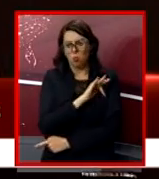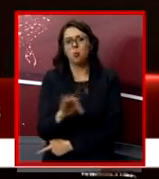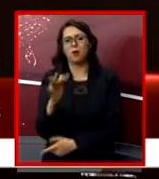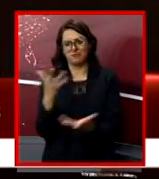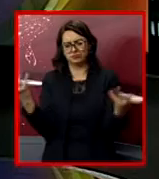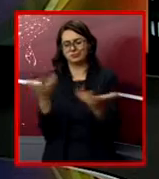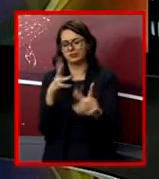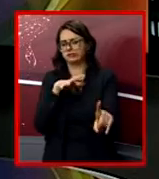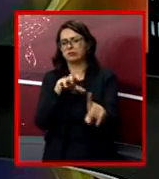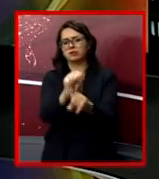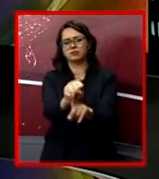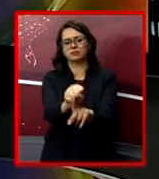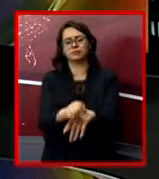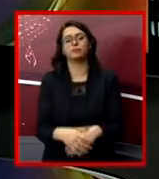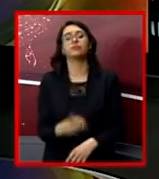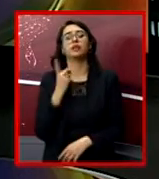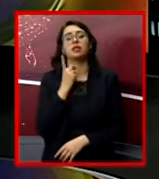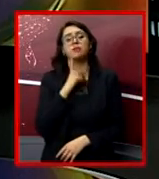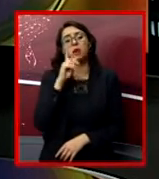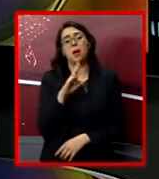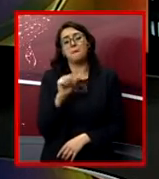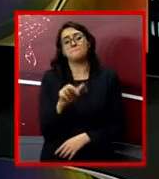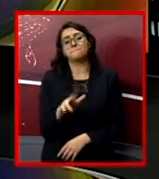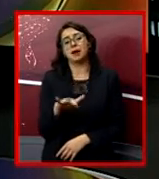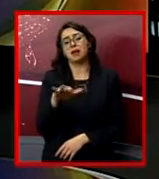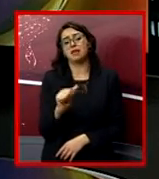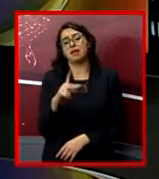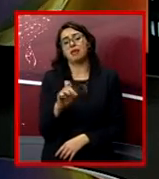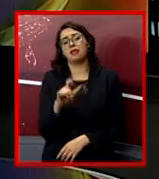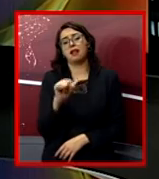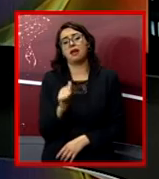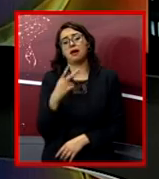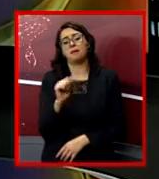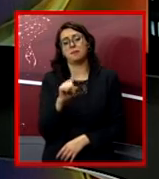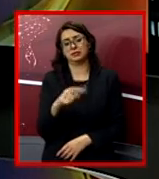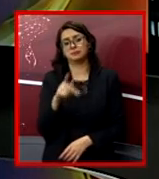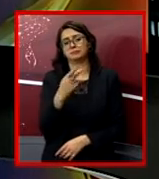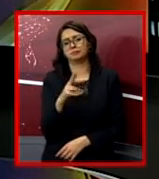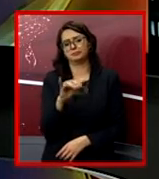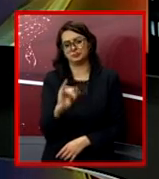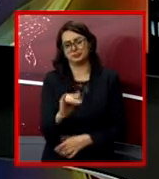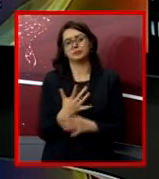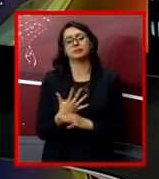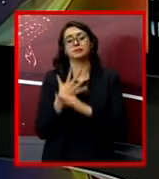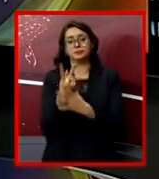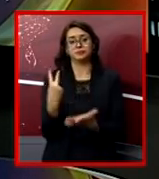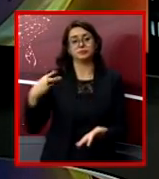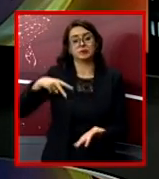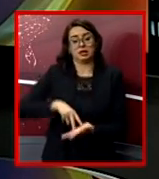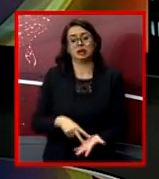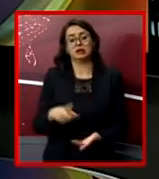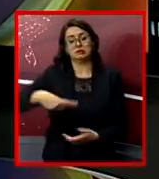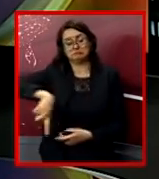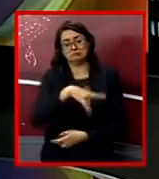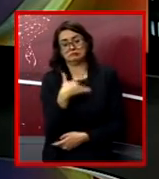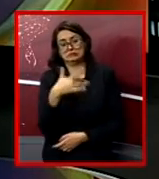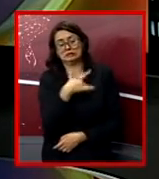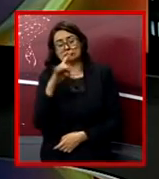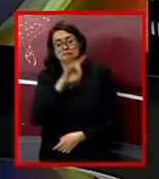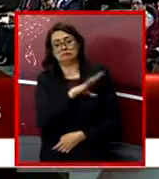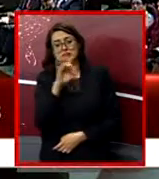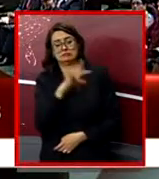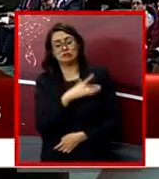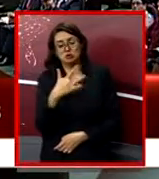inimaginable. La diputada María de la Paz Quiñones Cornejo del PRI señaló en tribuna que la tragedia tocó temores, sentimientos y los